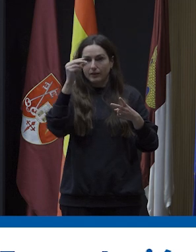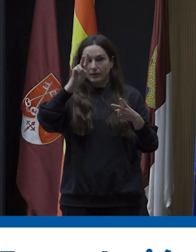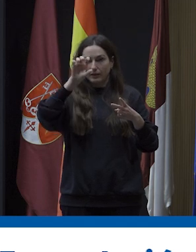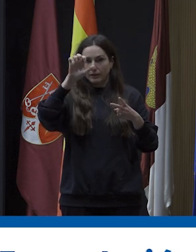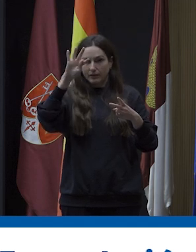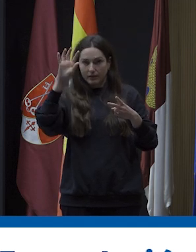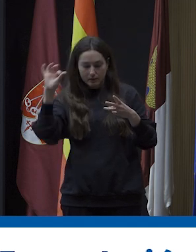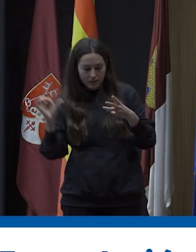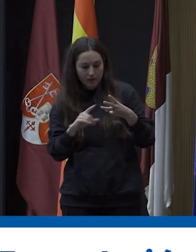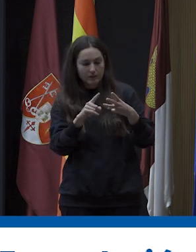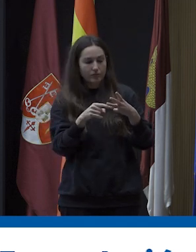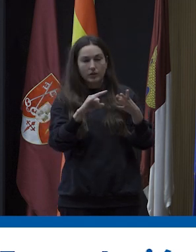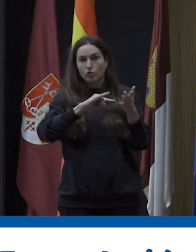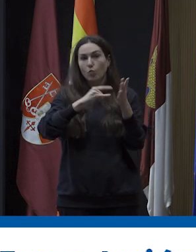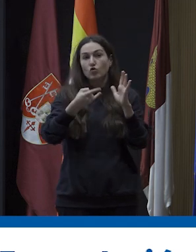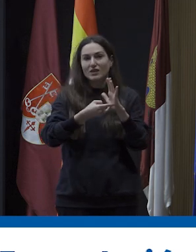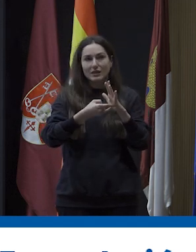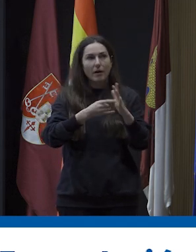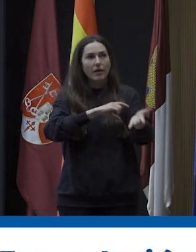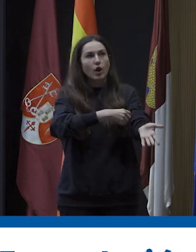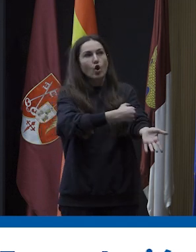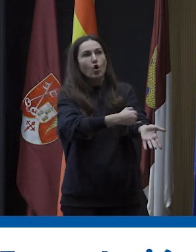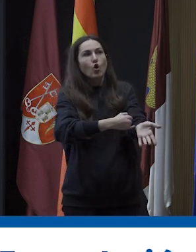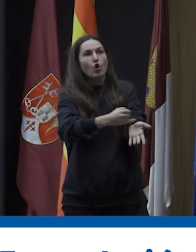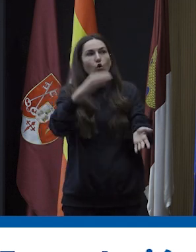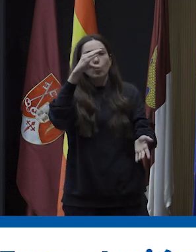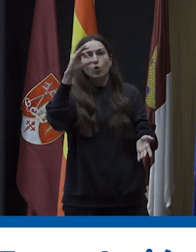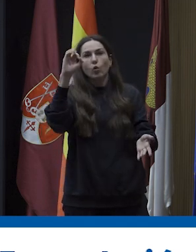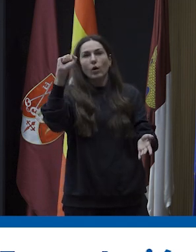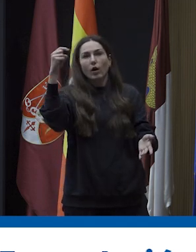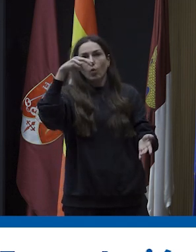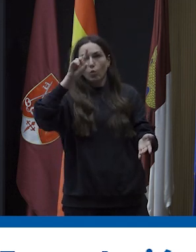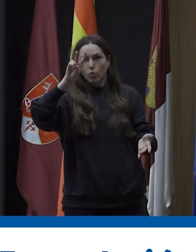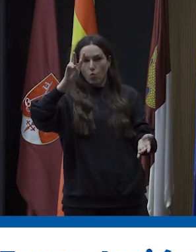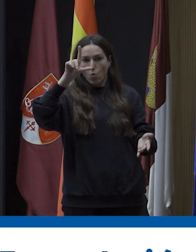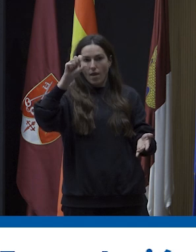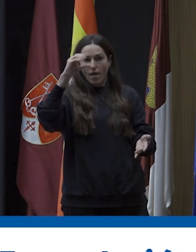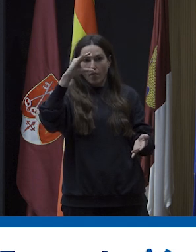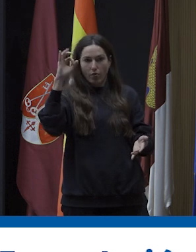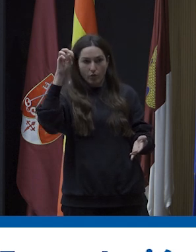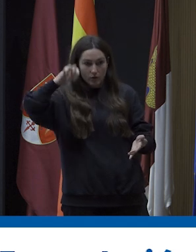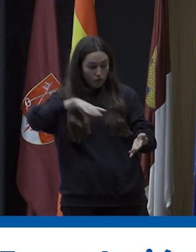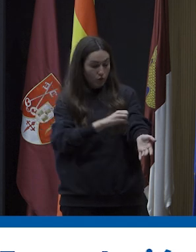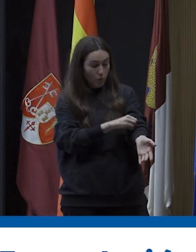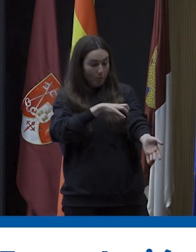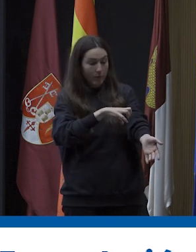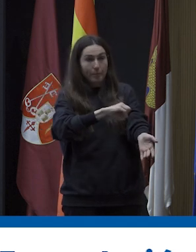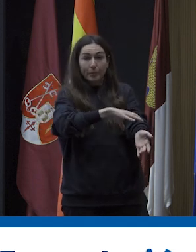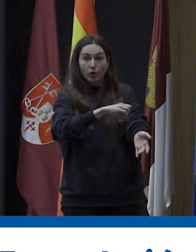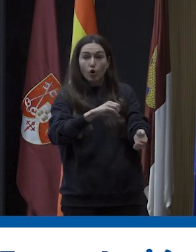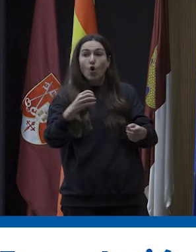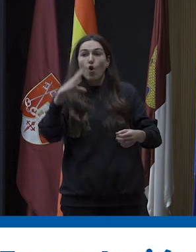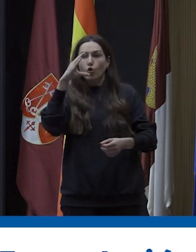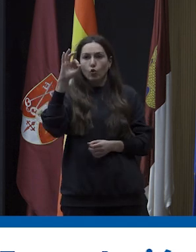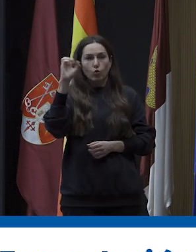forman parte del sistema de coagulación, la trombina, el fibrinógeno, y todo eso forma coágulos ante unos estímulos determinados. Pero como en todos